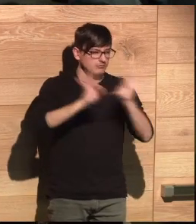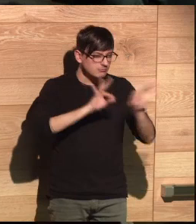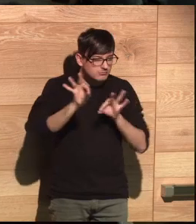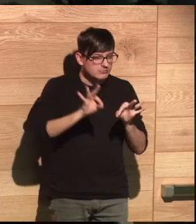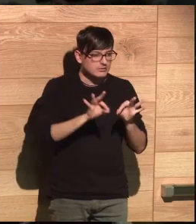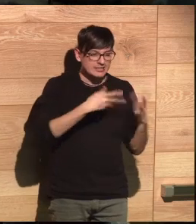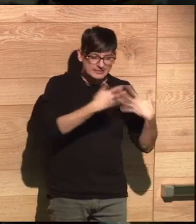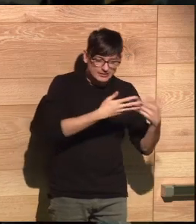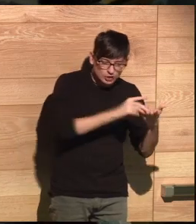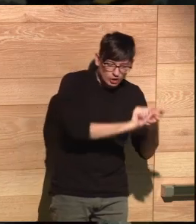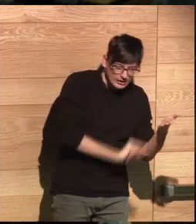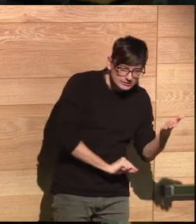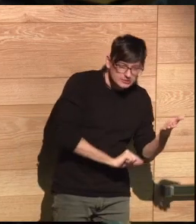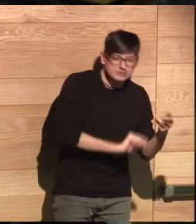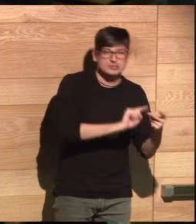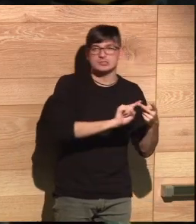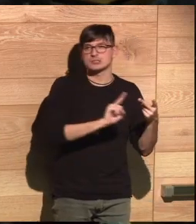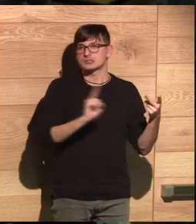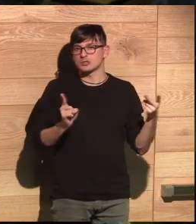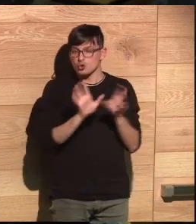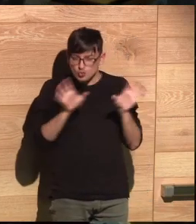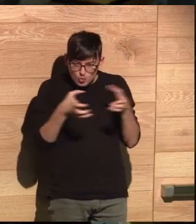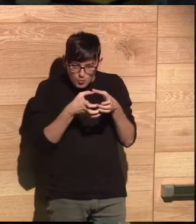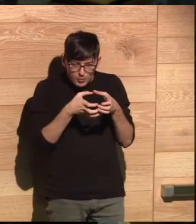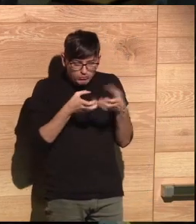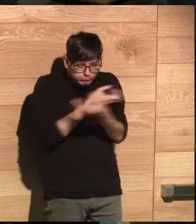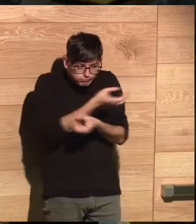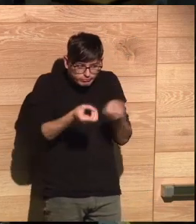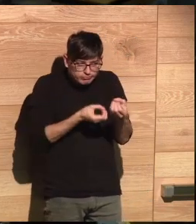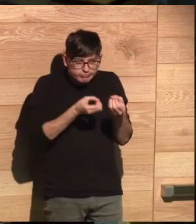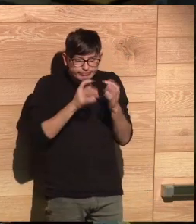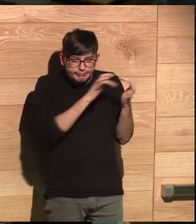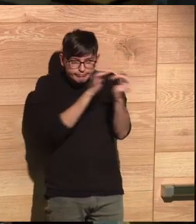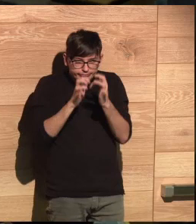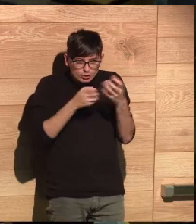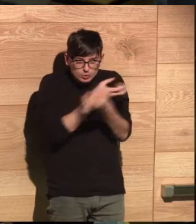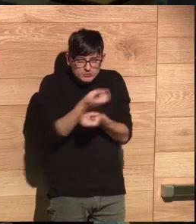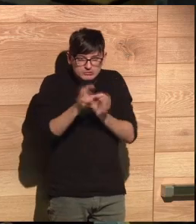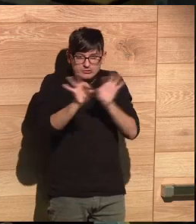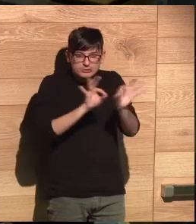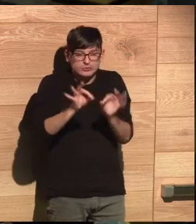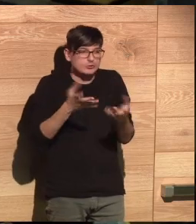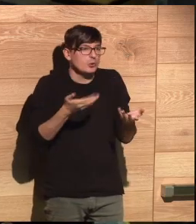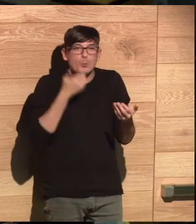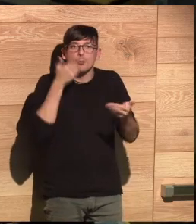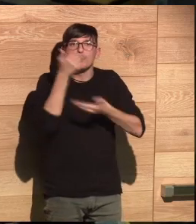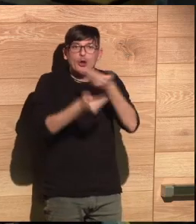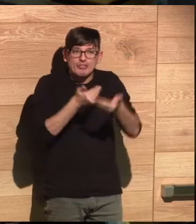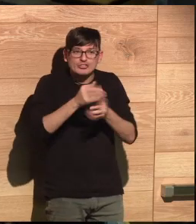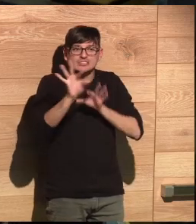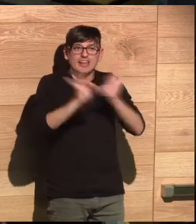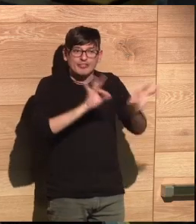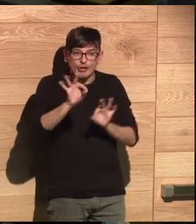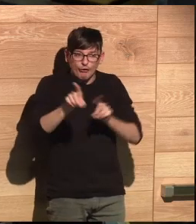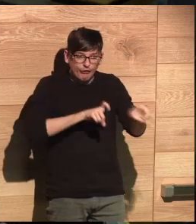las escritoras, en grupo, o sea, ¿cómo fue el, digamos, entre comillas, no me gusta la expresión, pero el proceso de